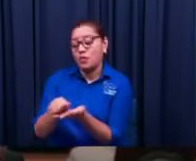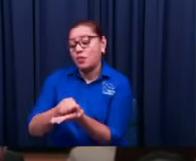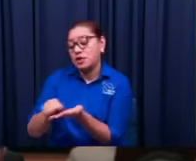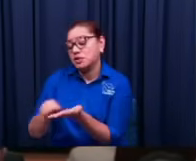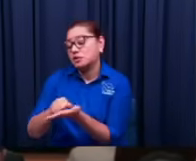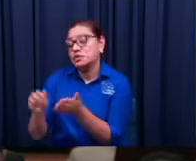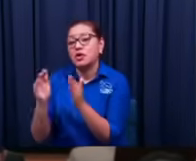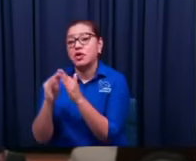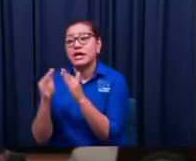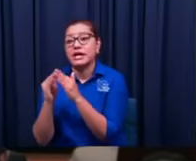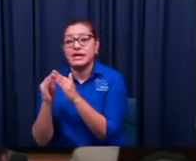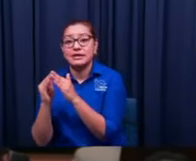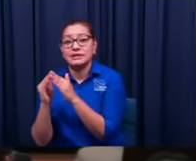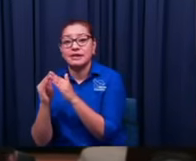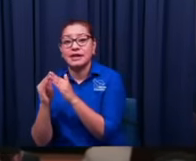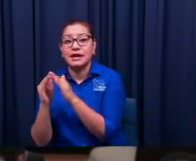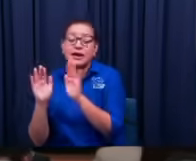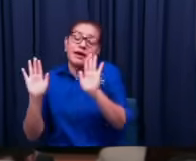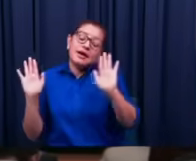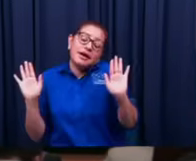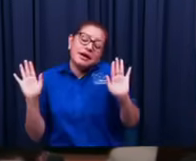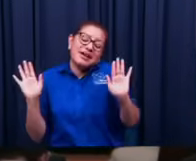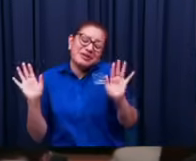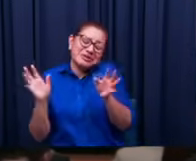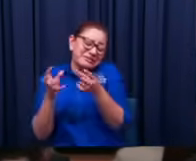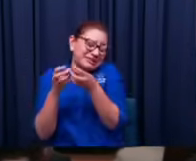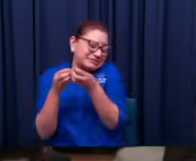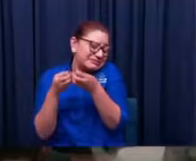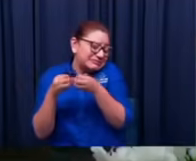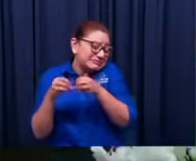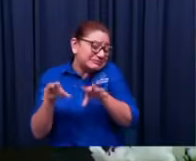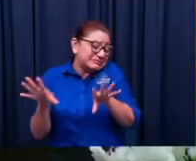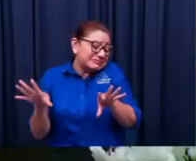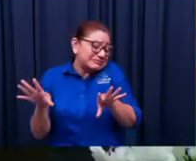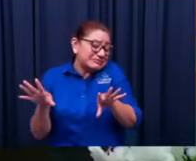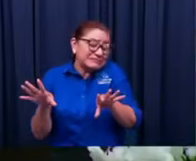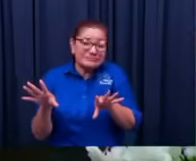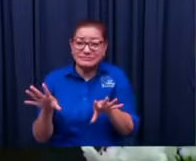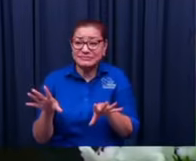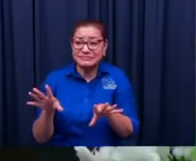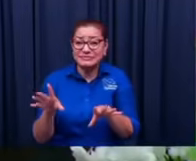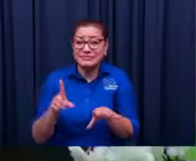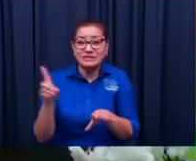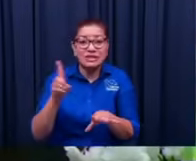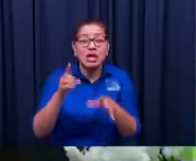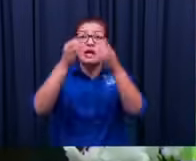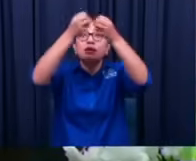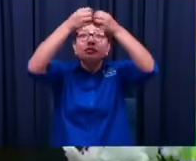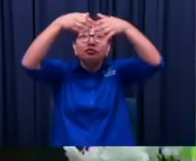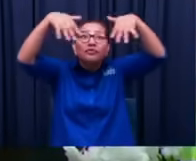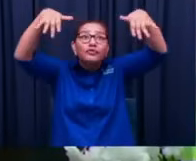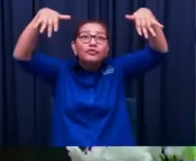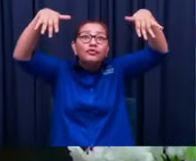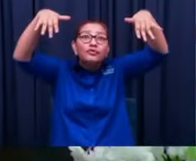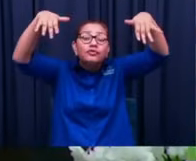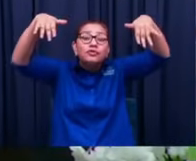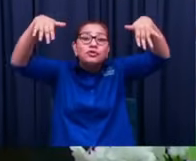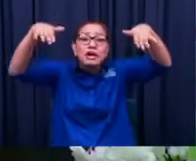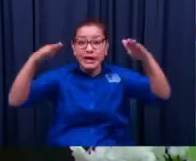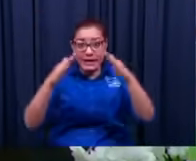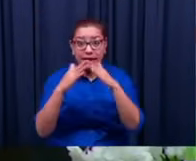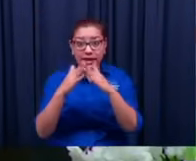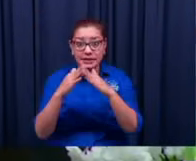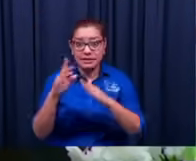casa, lo va a hacer pedazos. Ni las cortinas.